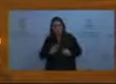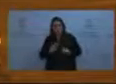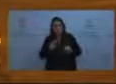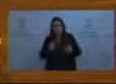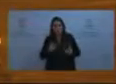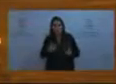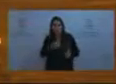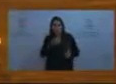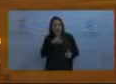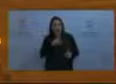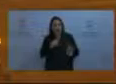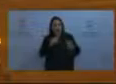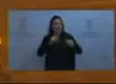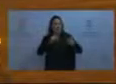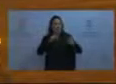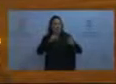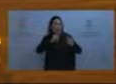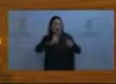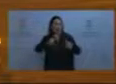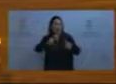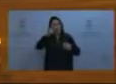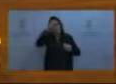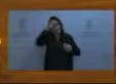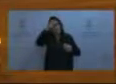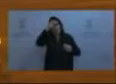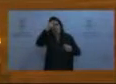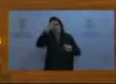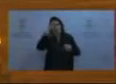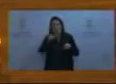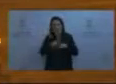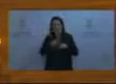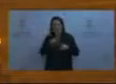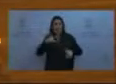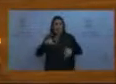una enfermedad que se empieza a denominar silente,